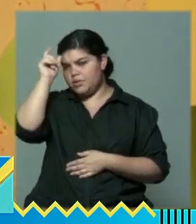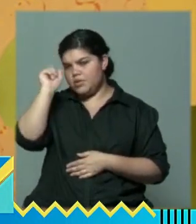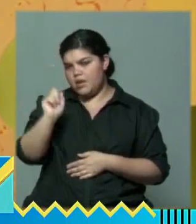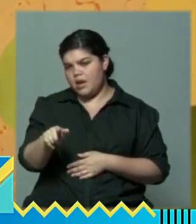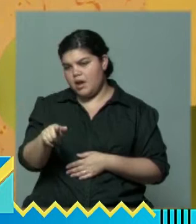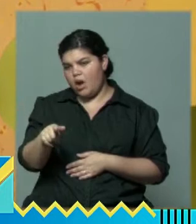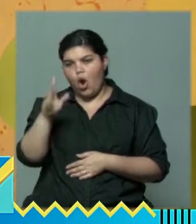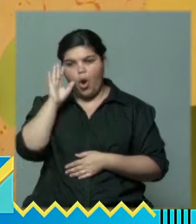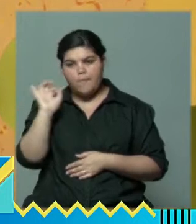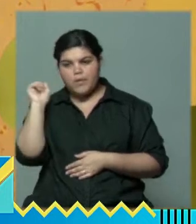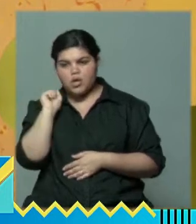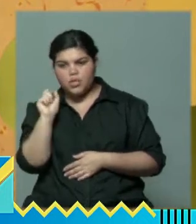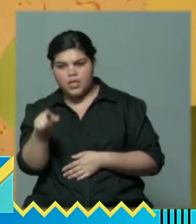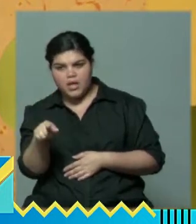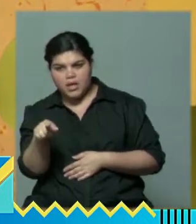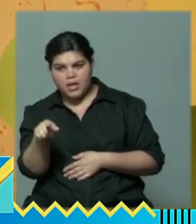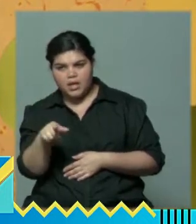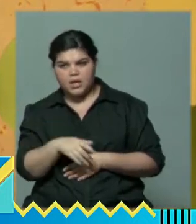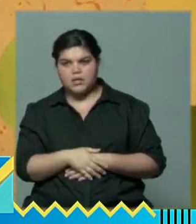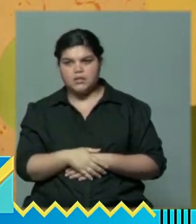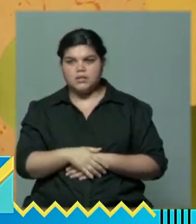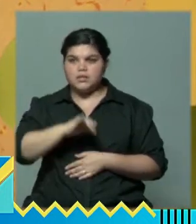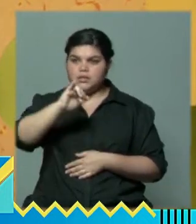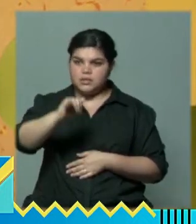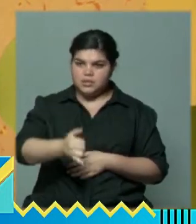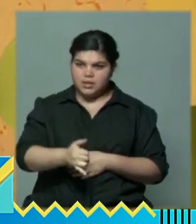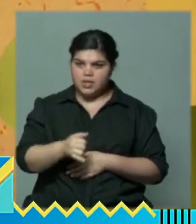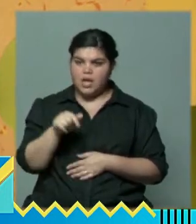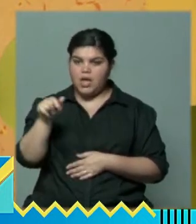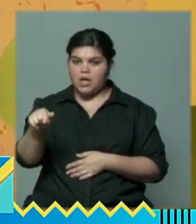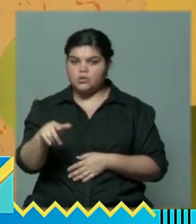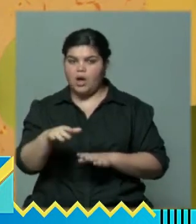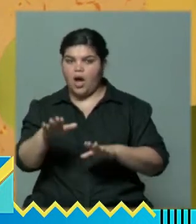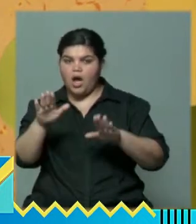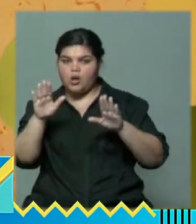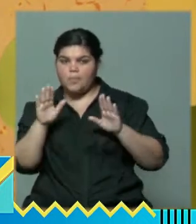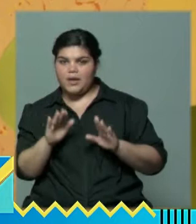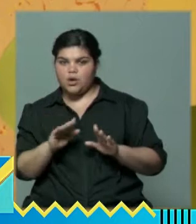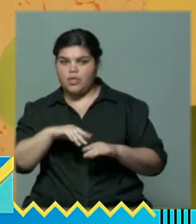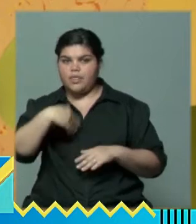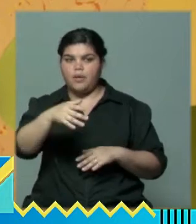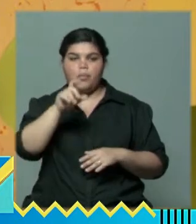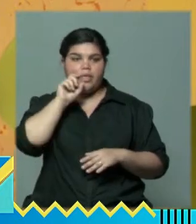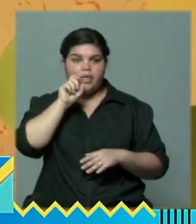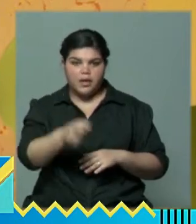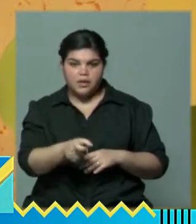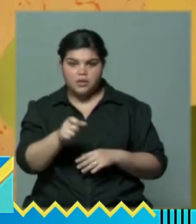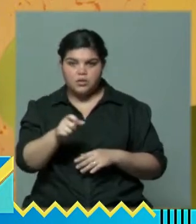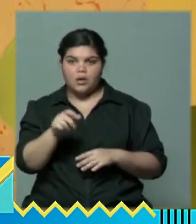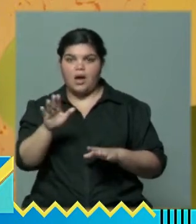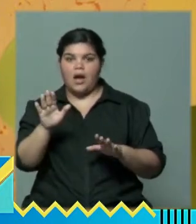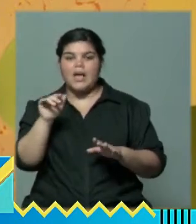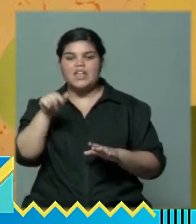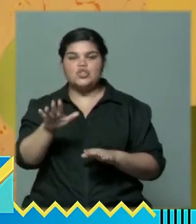criterio del policía si considera que eso va a ser usado o no en un delito. Por lo tanto, estamos todos a